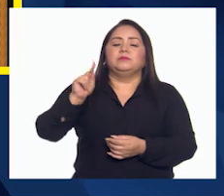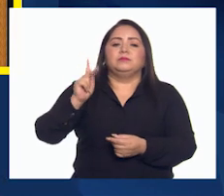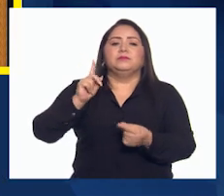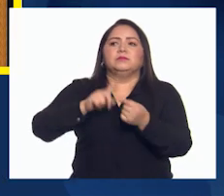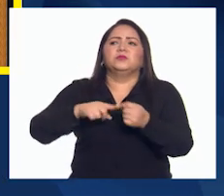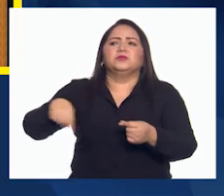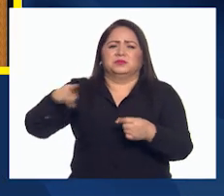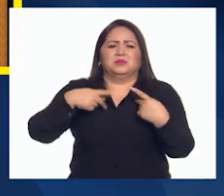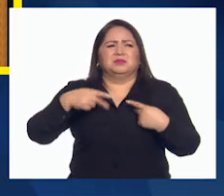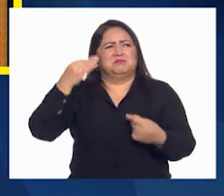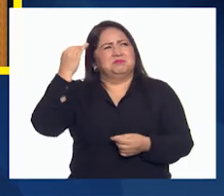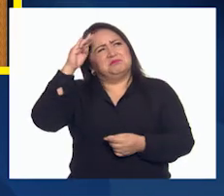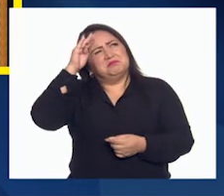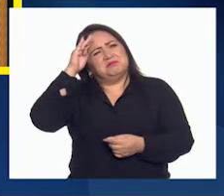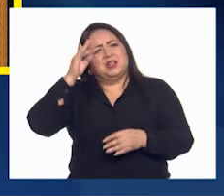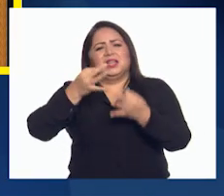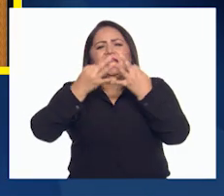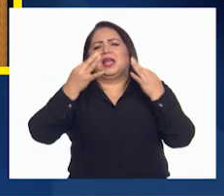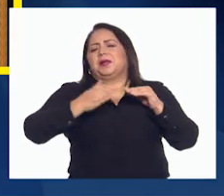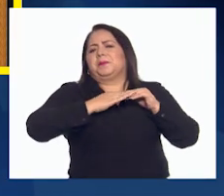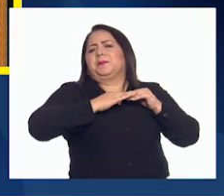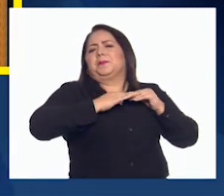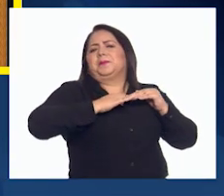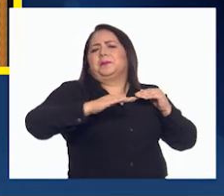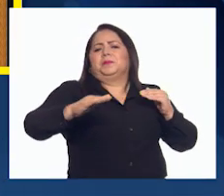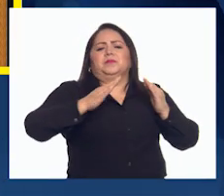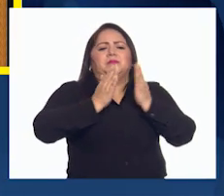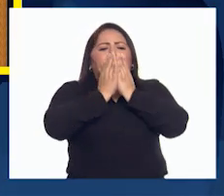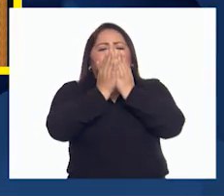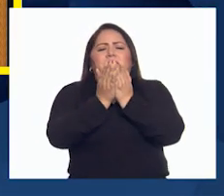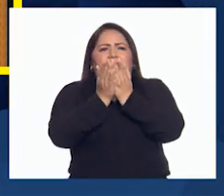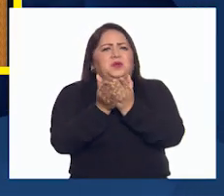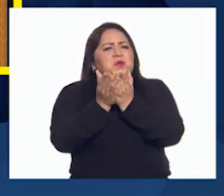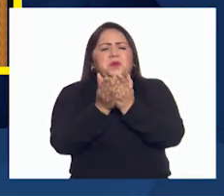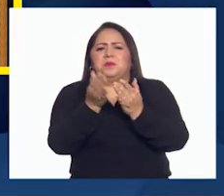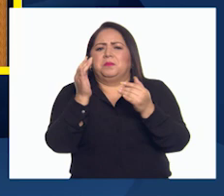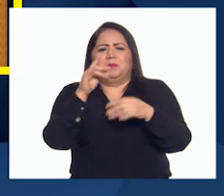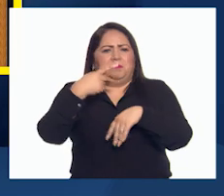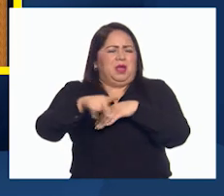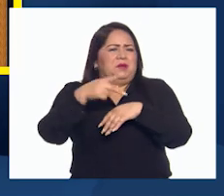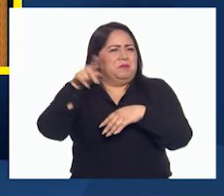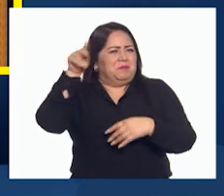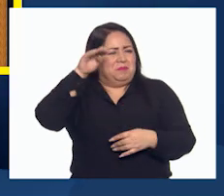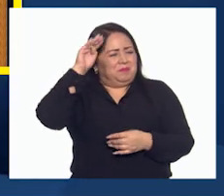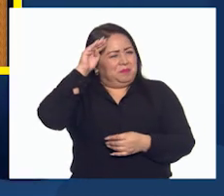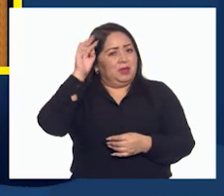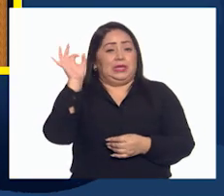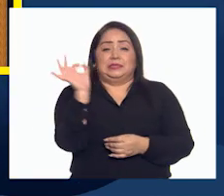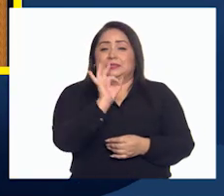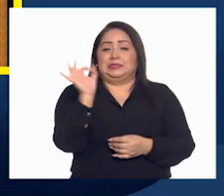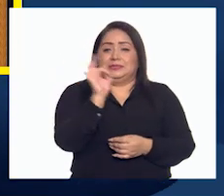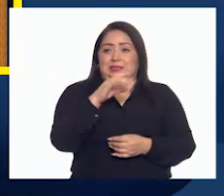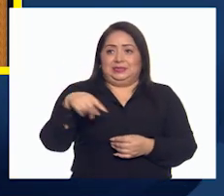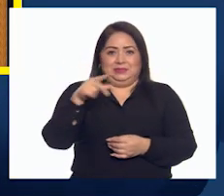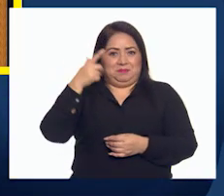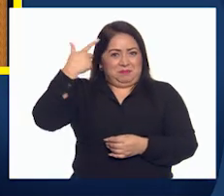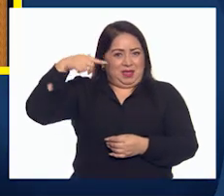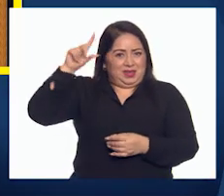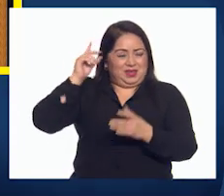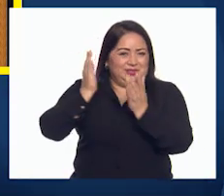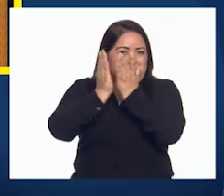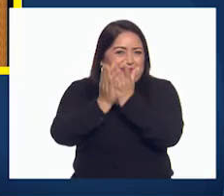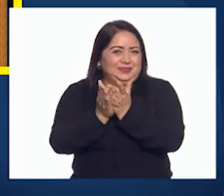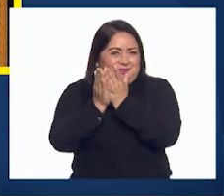quienes pensaban que la Tierra era plana y que navegar mar adentro era muy peligroso. Si fuéramos unos marineros